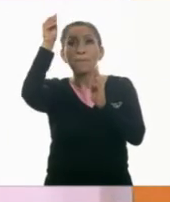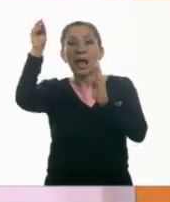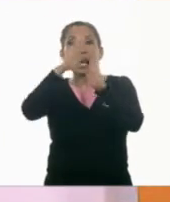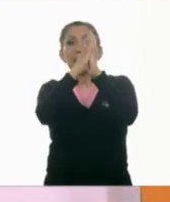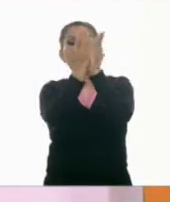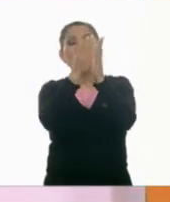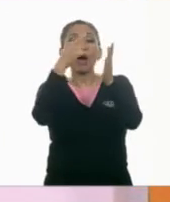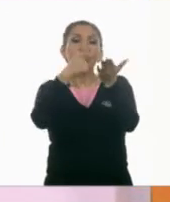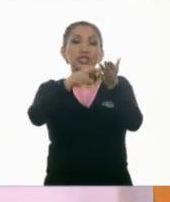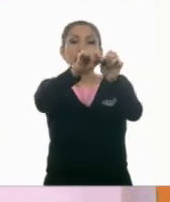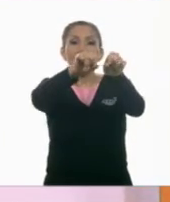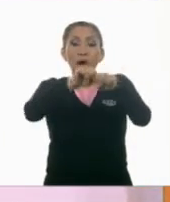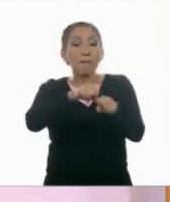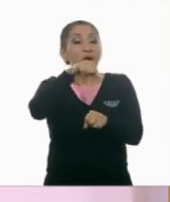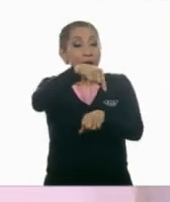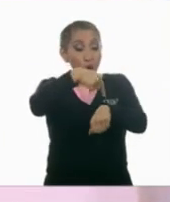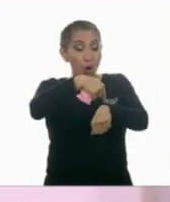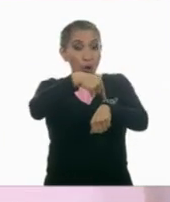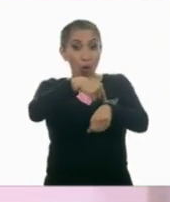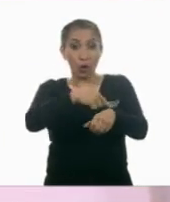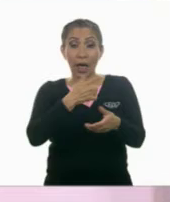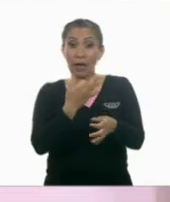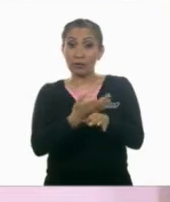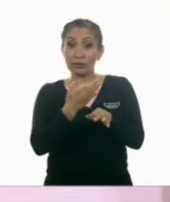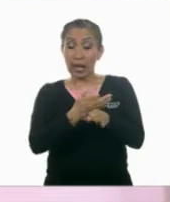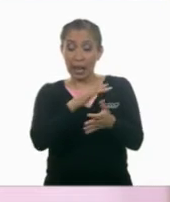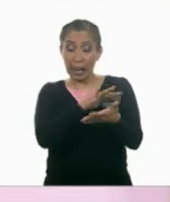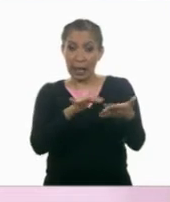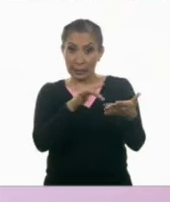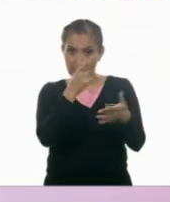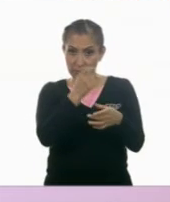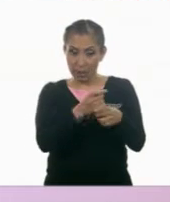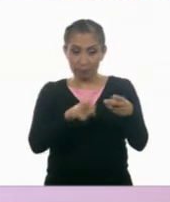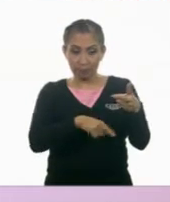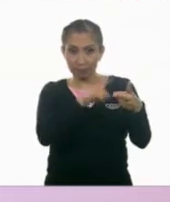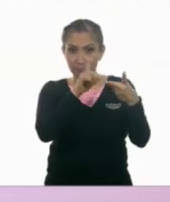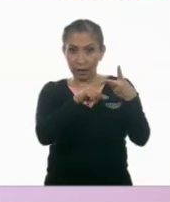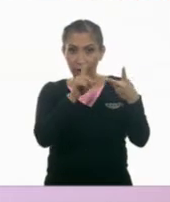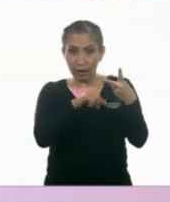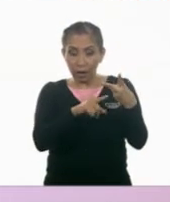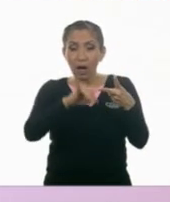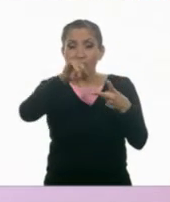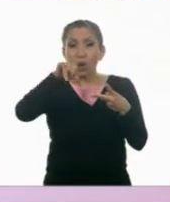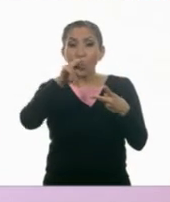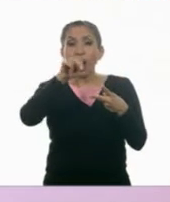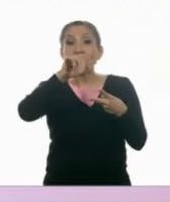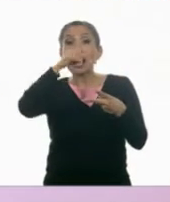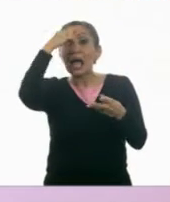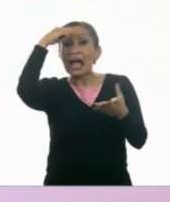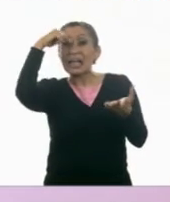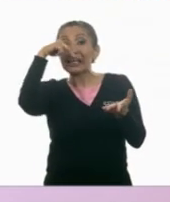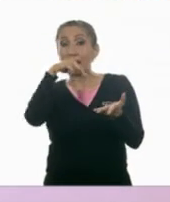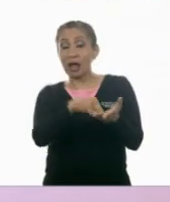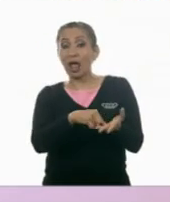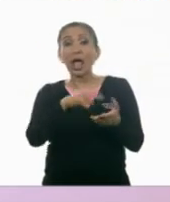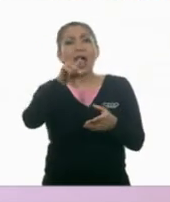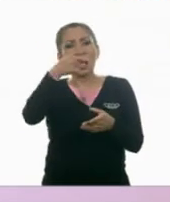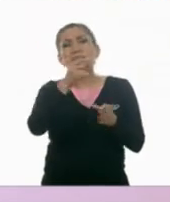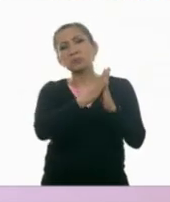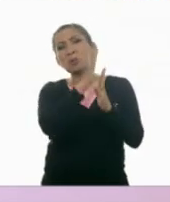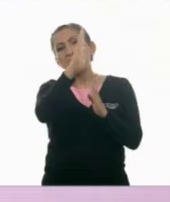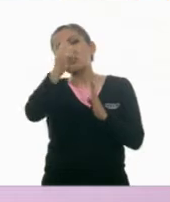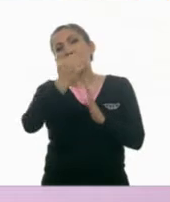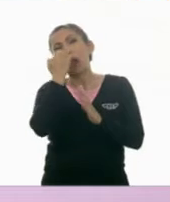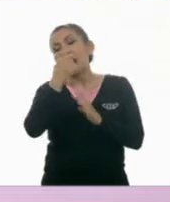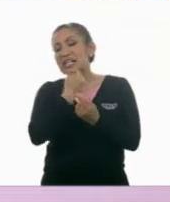libros en el salón porque es la hora de leer. Esa es la primera. La segunda, Juana cree que es la biblioteca de